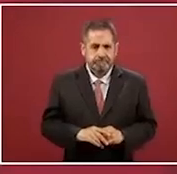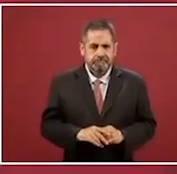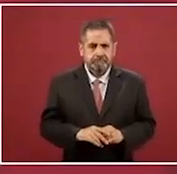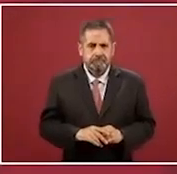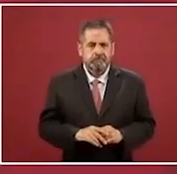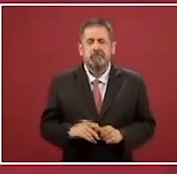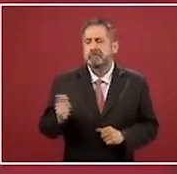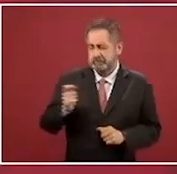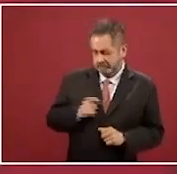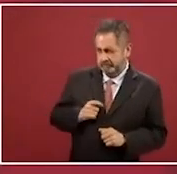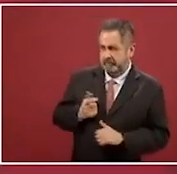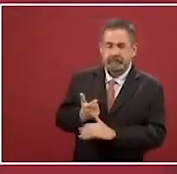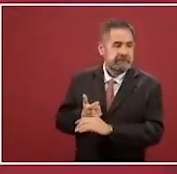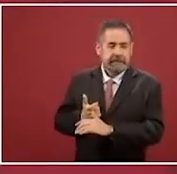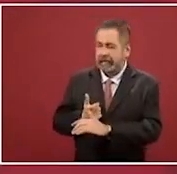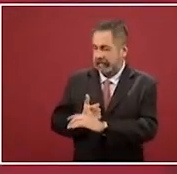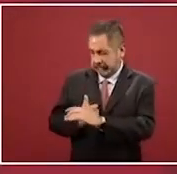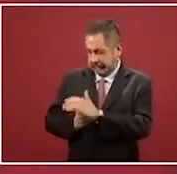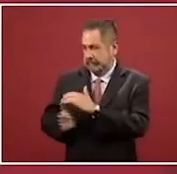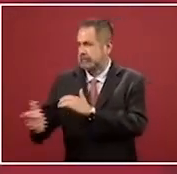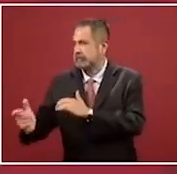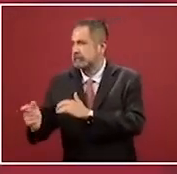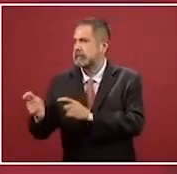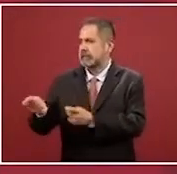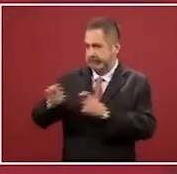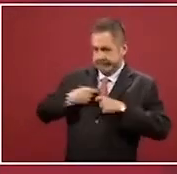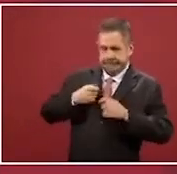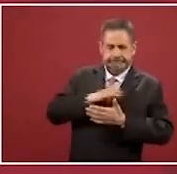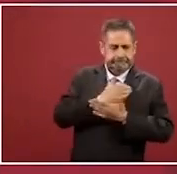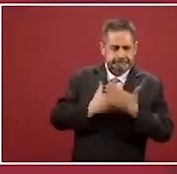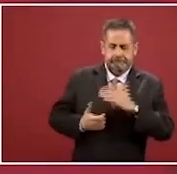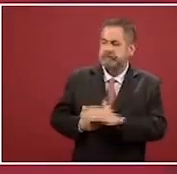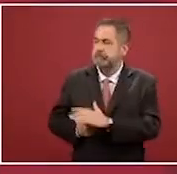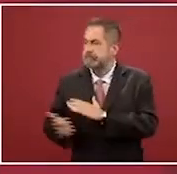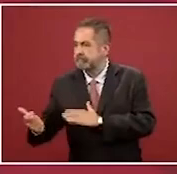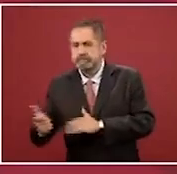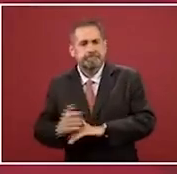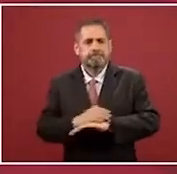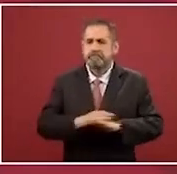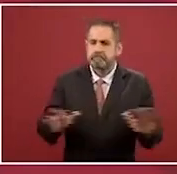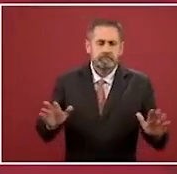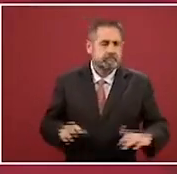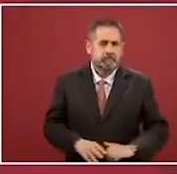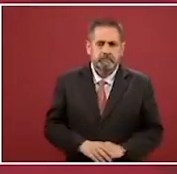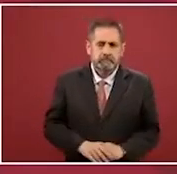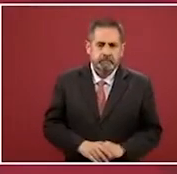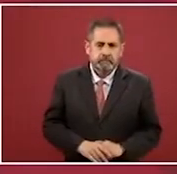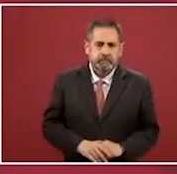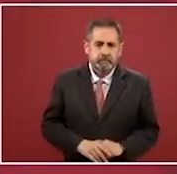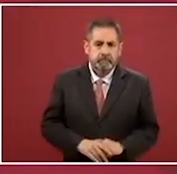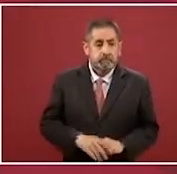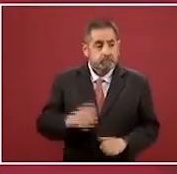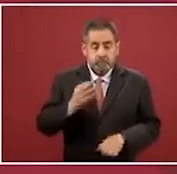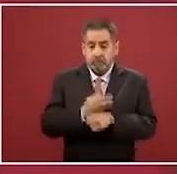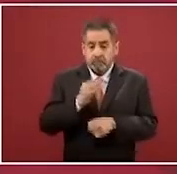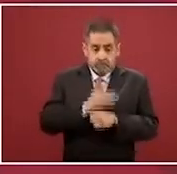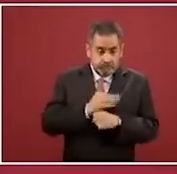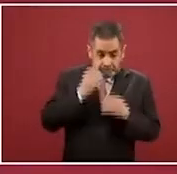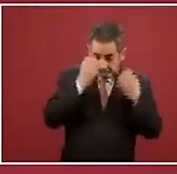dar dinero para tener obras, para tener contratos. Pero ahora estamos